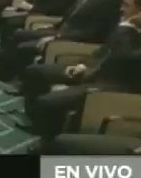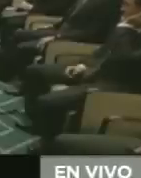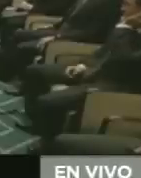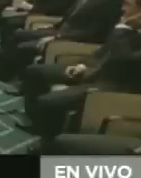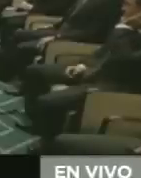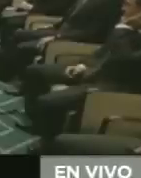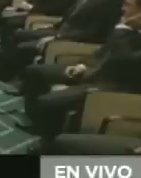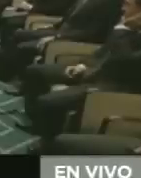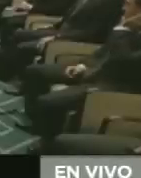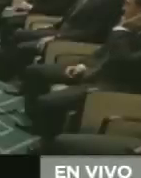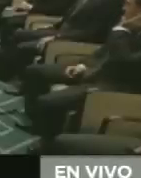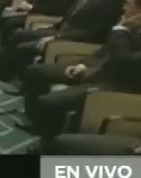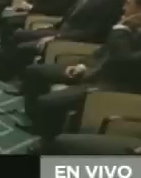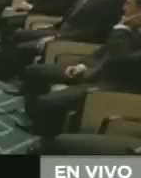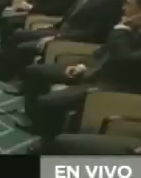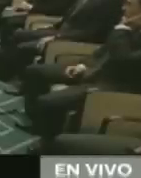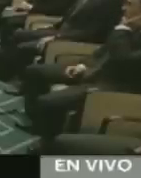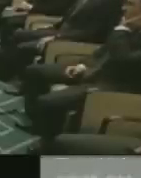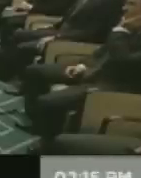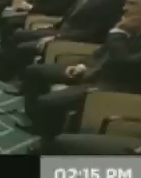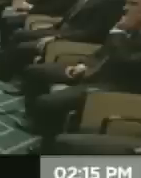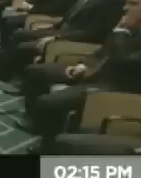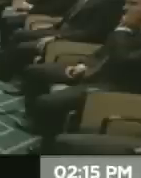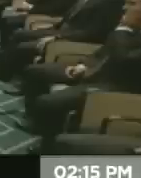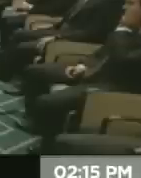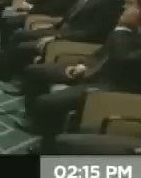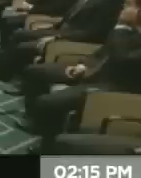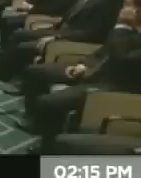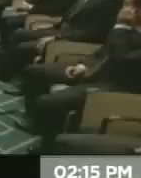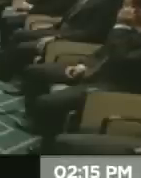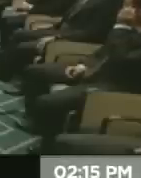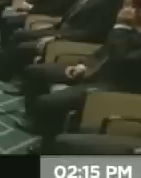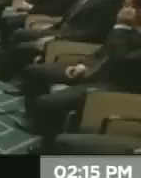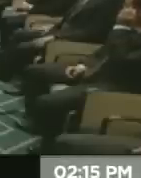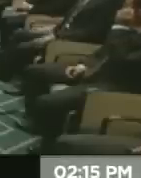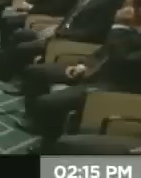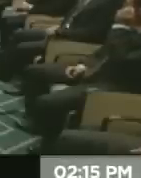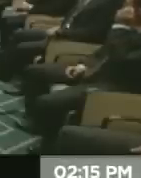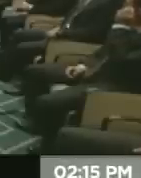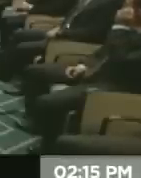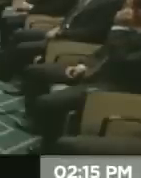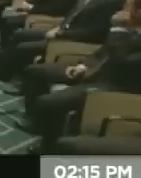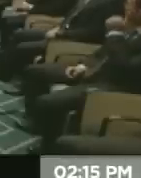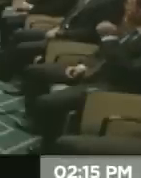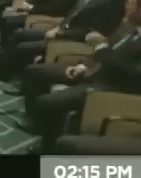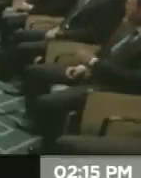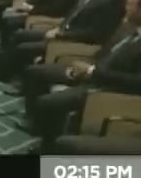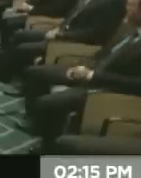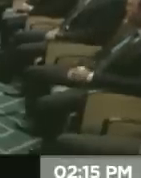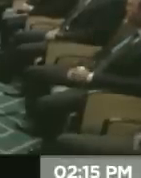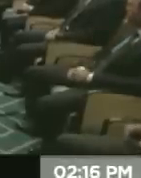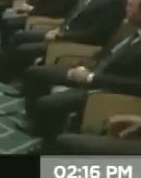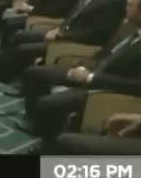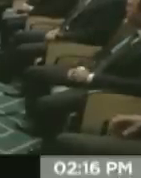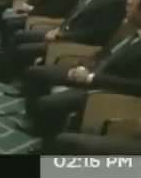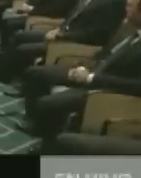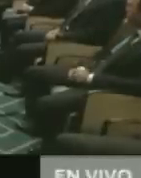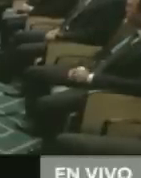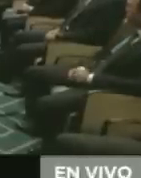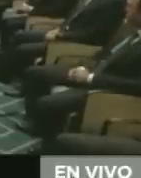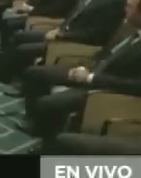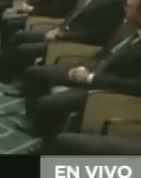es un acuerdo con Venetur y estamos invitando a Mehmet Nuri Ersoy